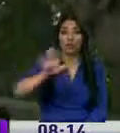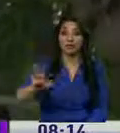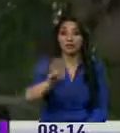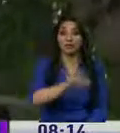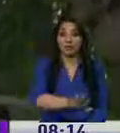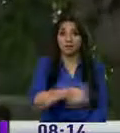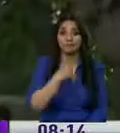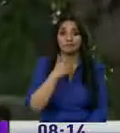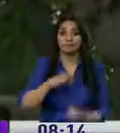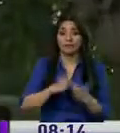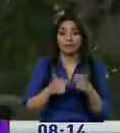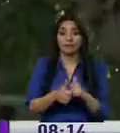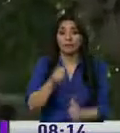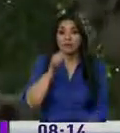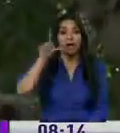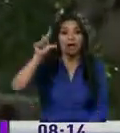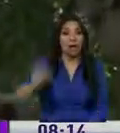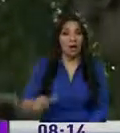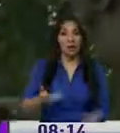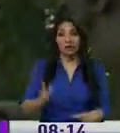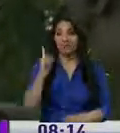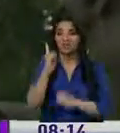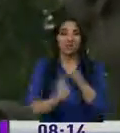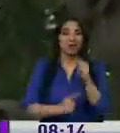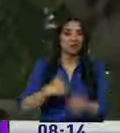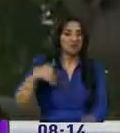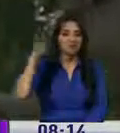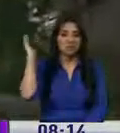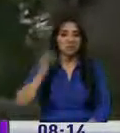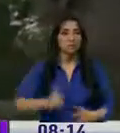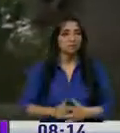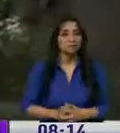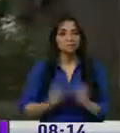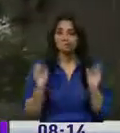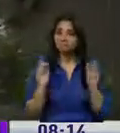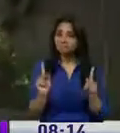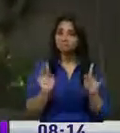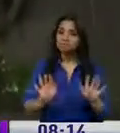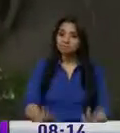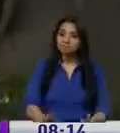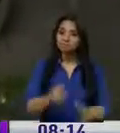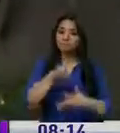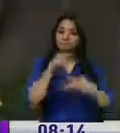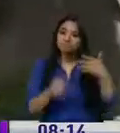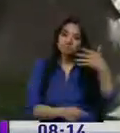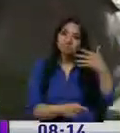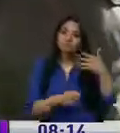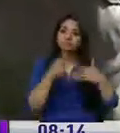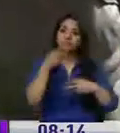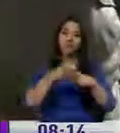están sufriendo prácticamente ya más de un año sin agua ok entonces ahí están las especificaciones para que nos puedan ayudar